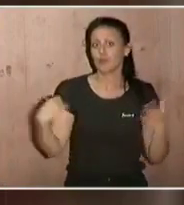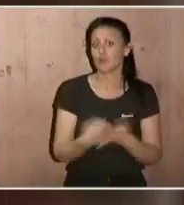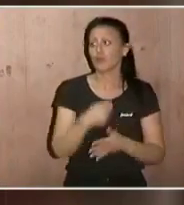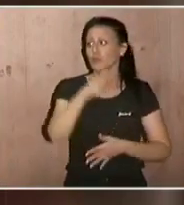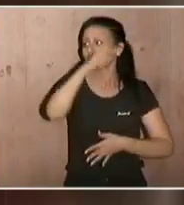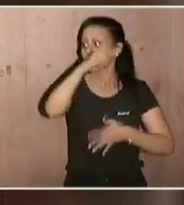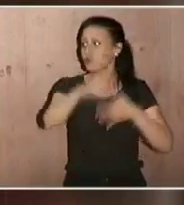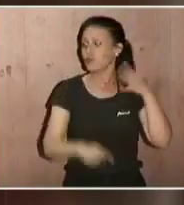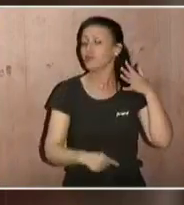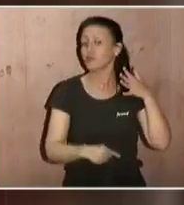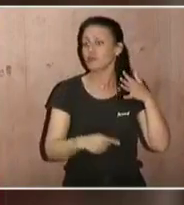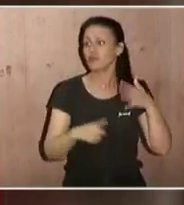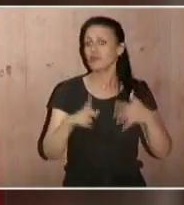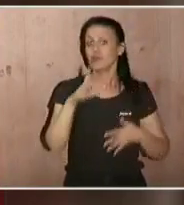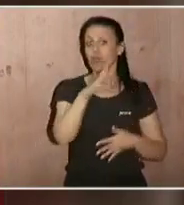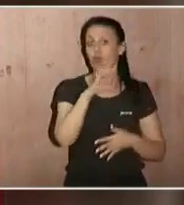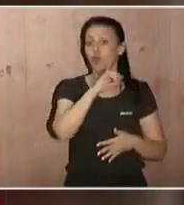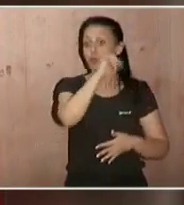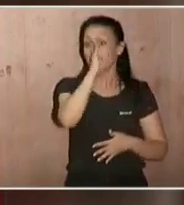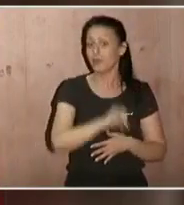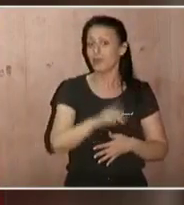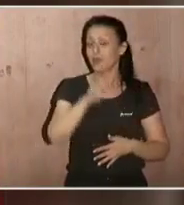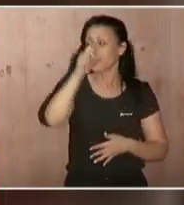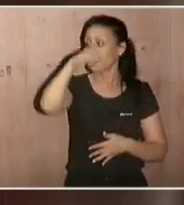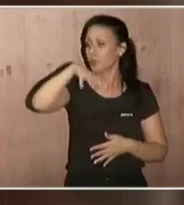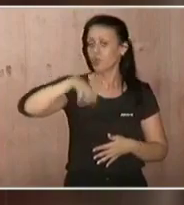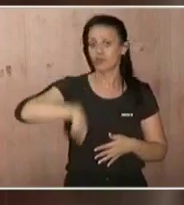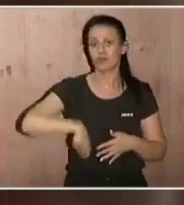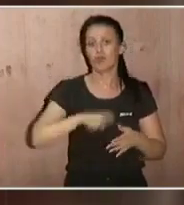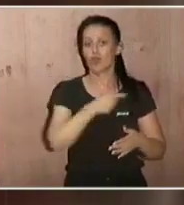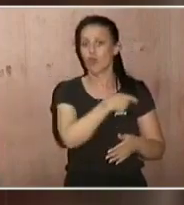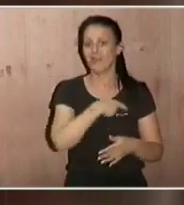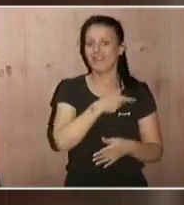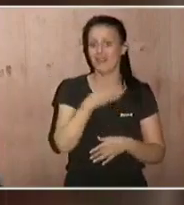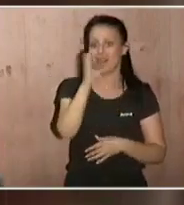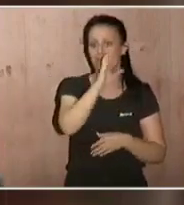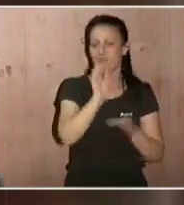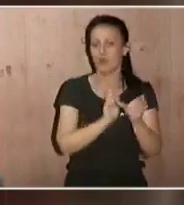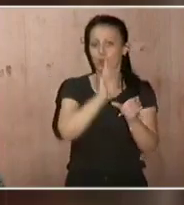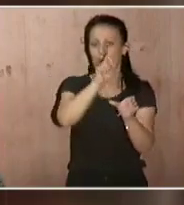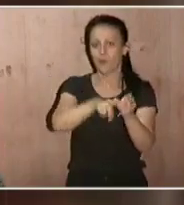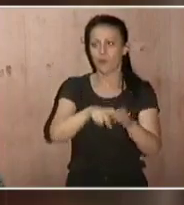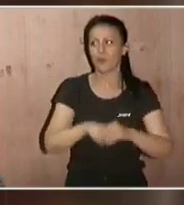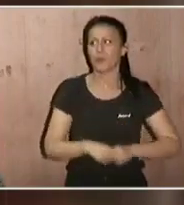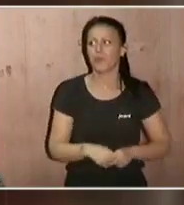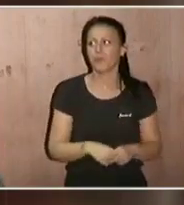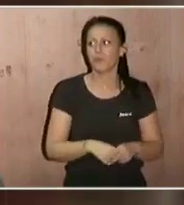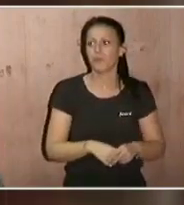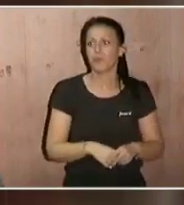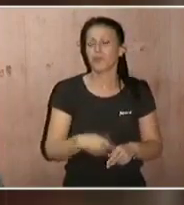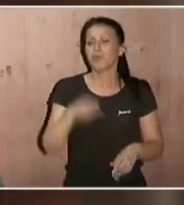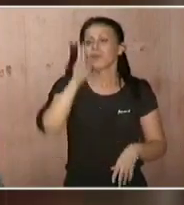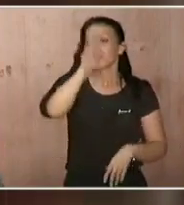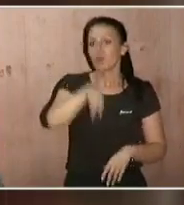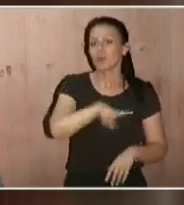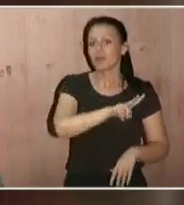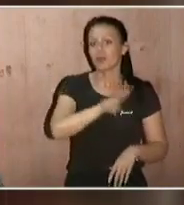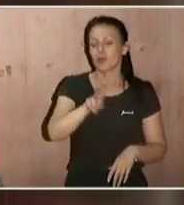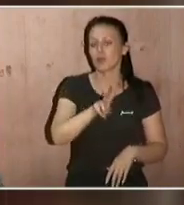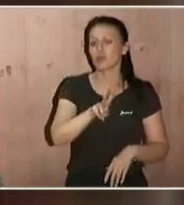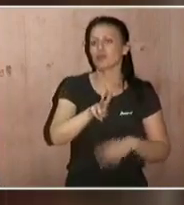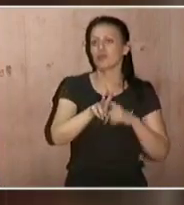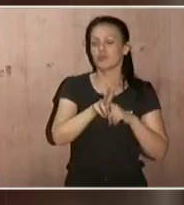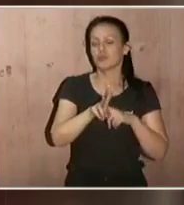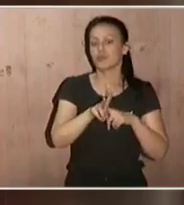López Ramón ha sido miembro del Comité Científico y ponente. Asimismo, desde el año 2002 es miembro del